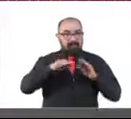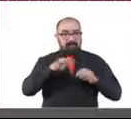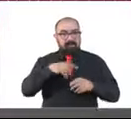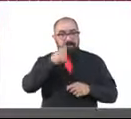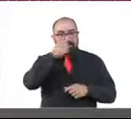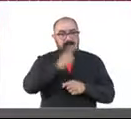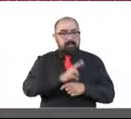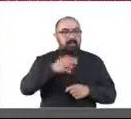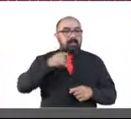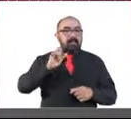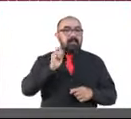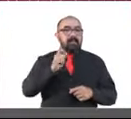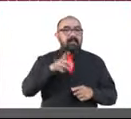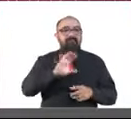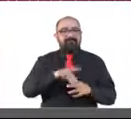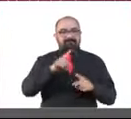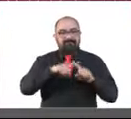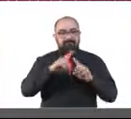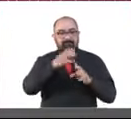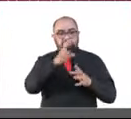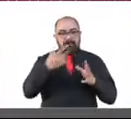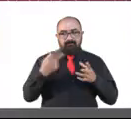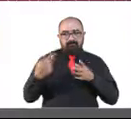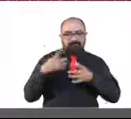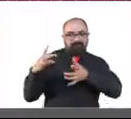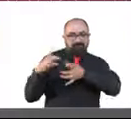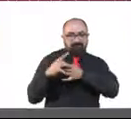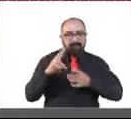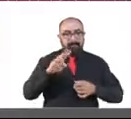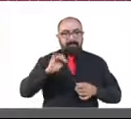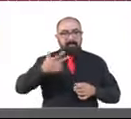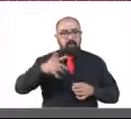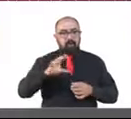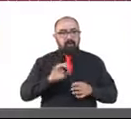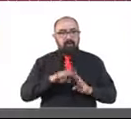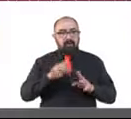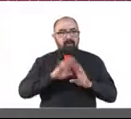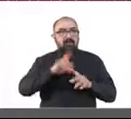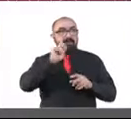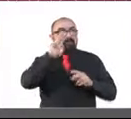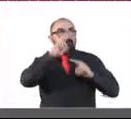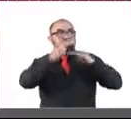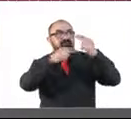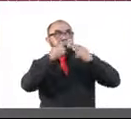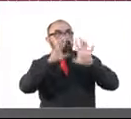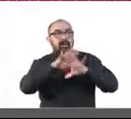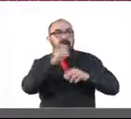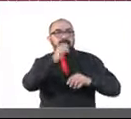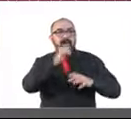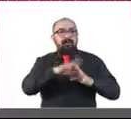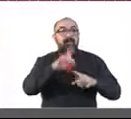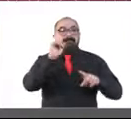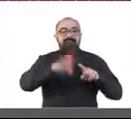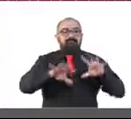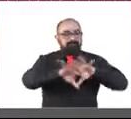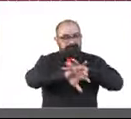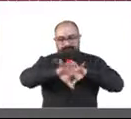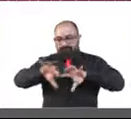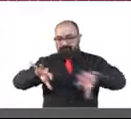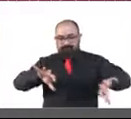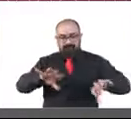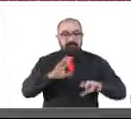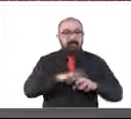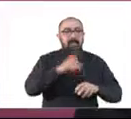que Víctor Hugo trabajaba también ahí, trabajamos desde entonces en la calidad del aire, hicimos la separación de la basura en orgánica